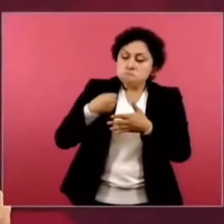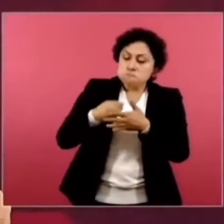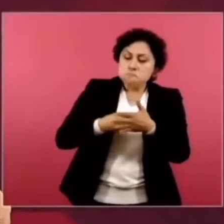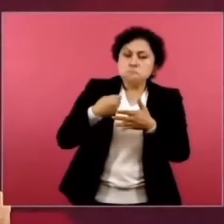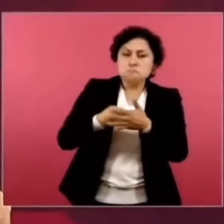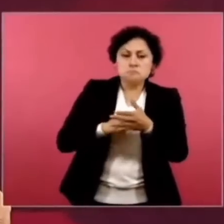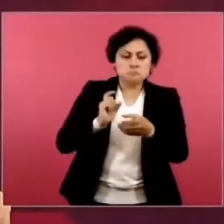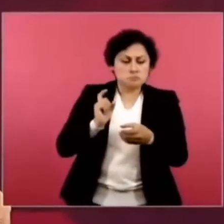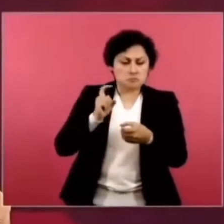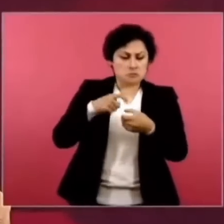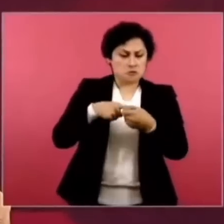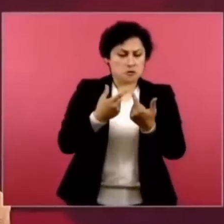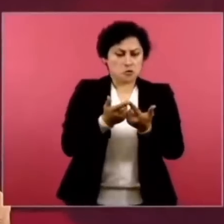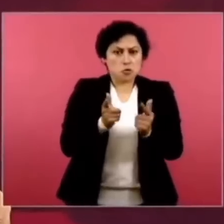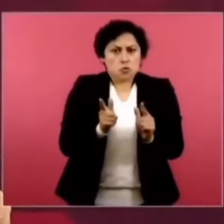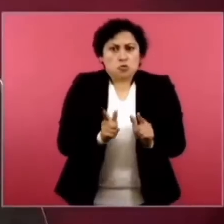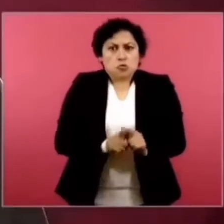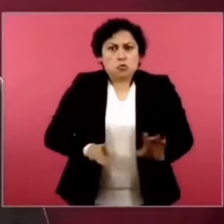me toca a mí,